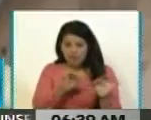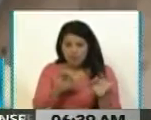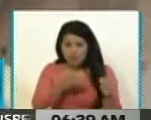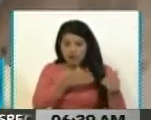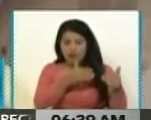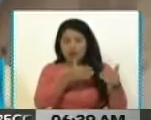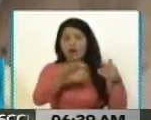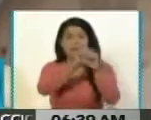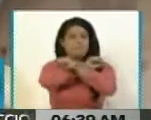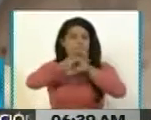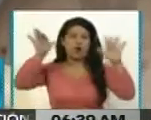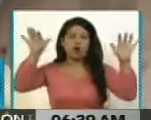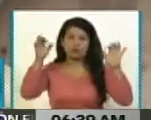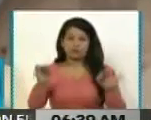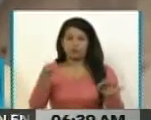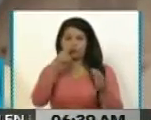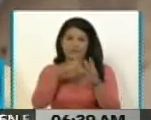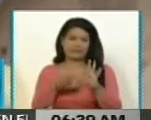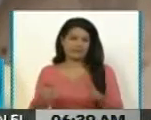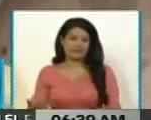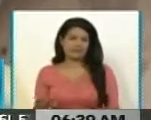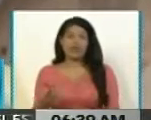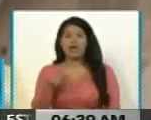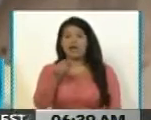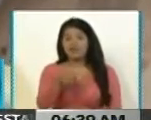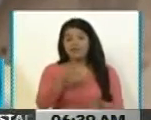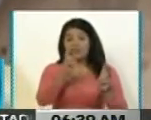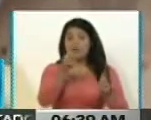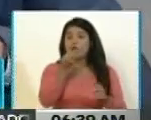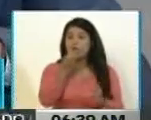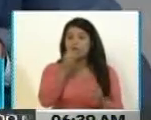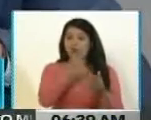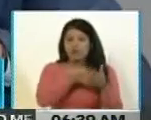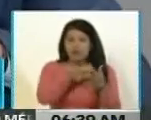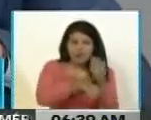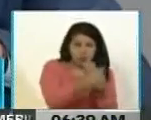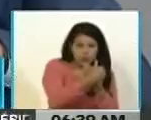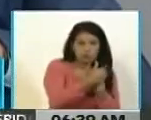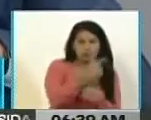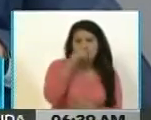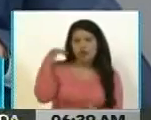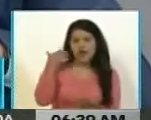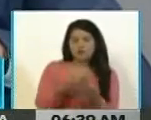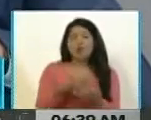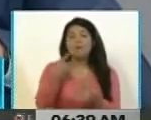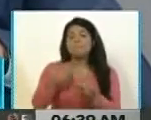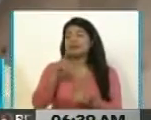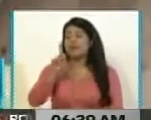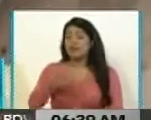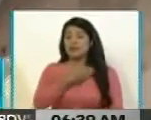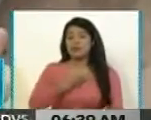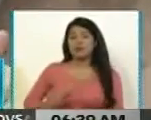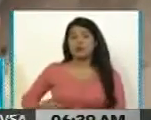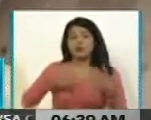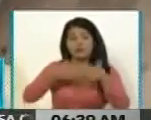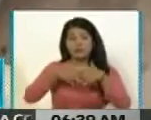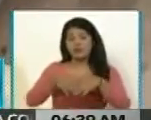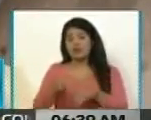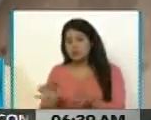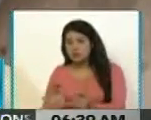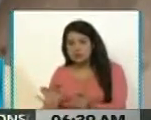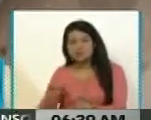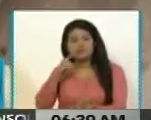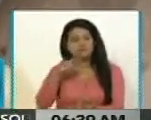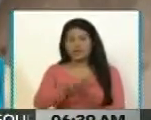hacia, por donde han atacado al país. Y además donde hay un empresariado parásito y apátrida, que no hay que decirle de otra manera. O sea, es